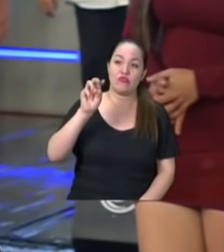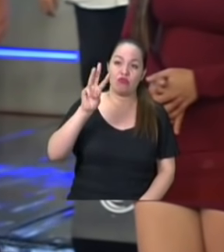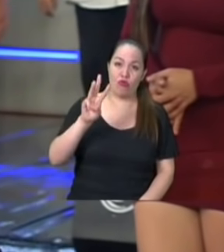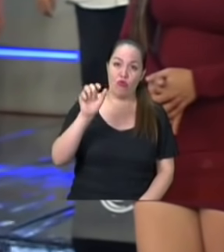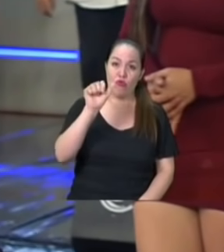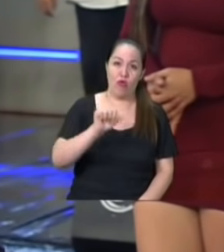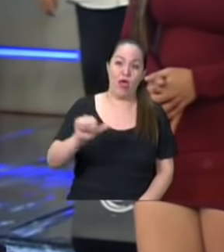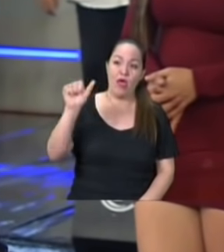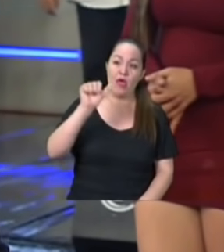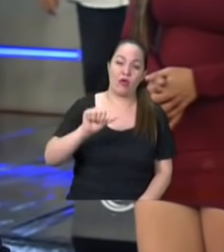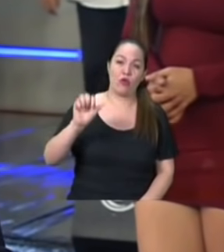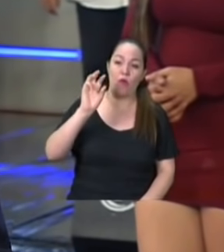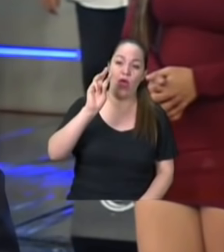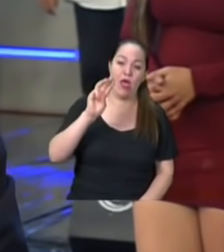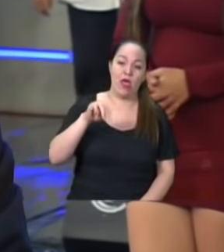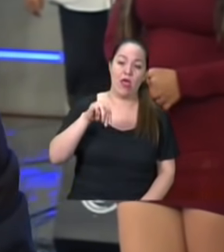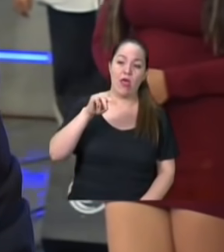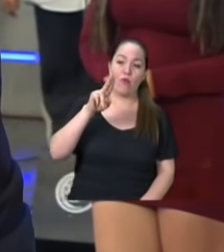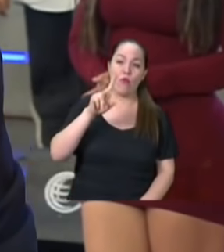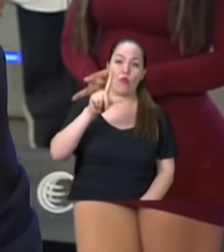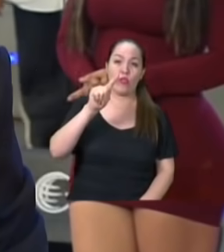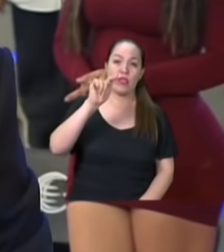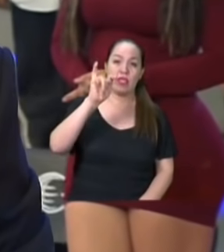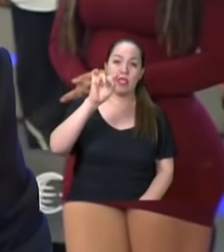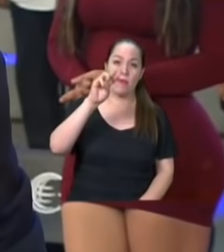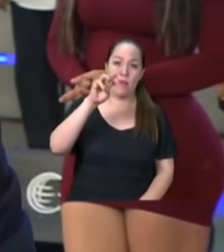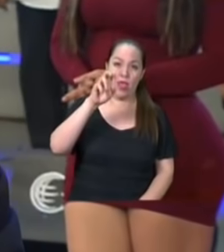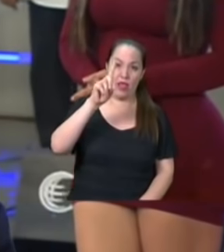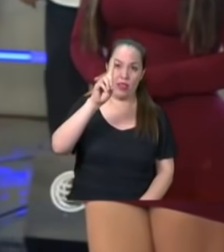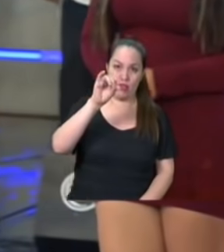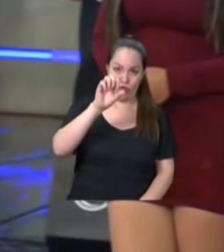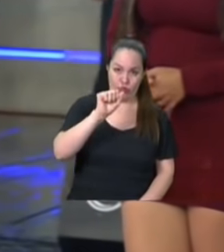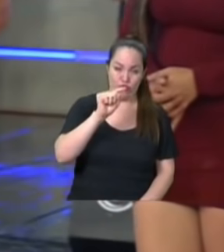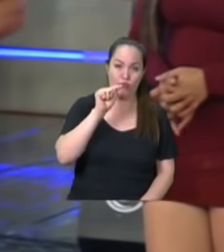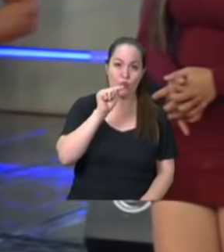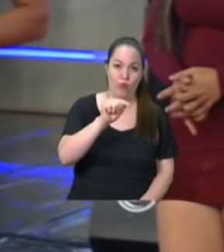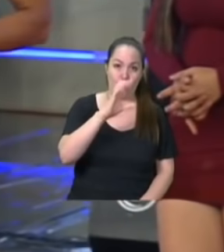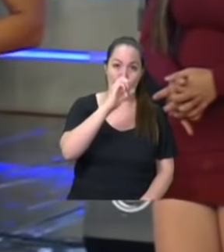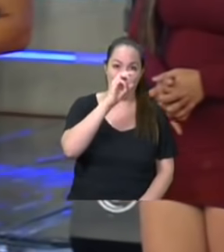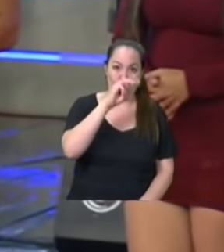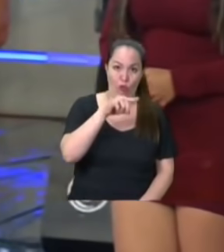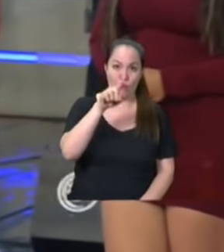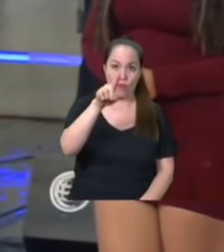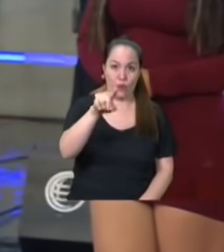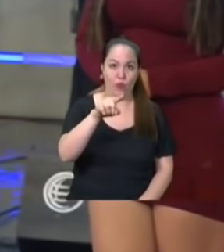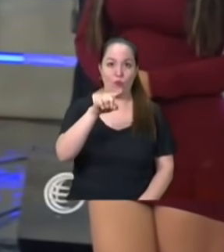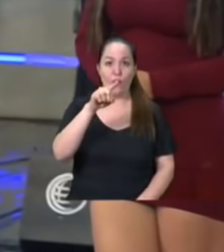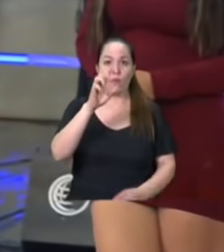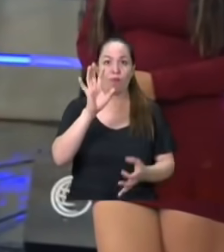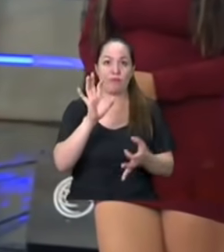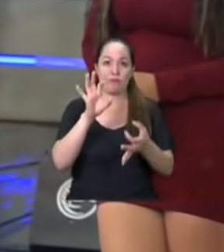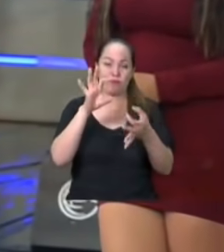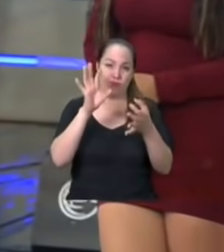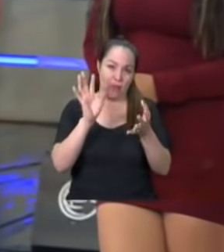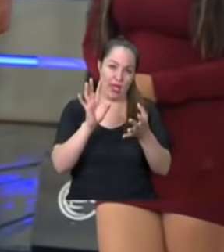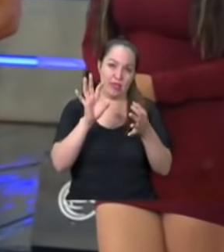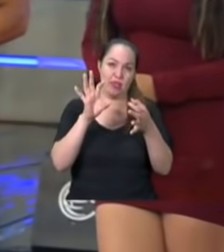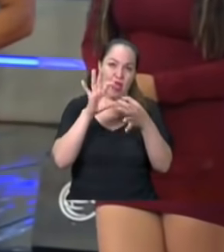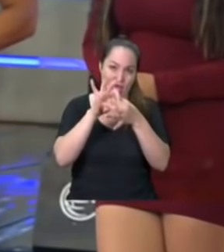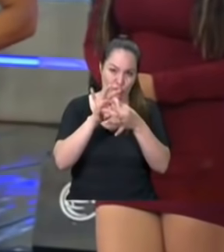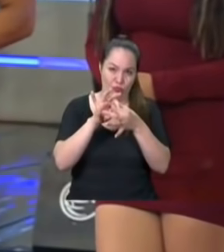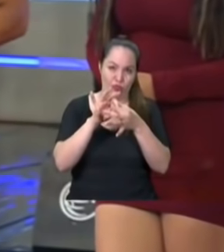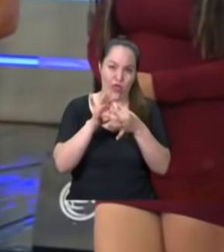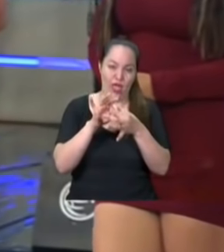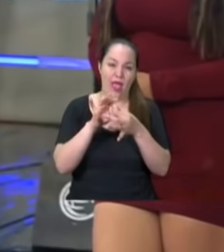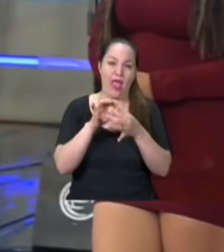eshow@multimedios.com. Puedes adjuntar el video o mandar una liga para descargarlo. Así